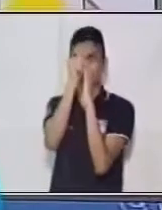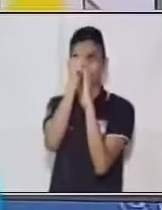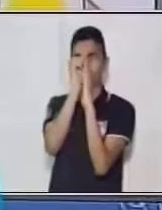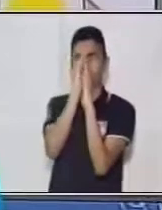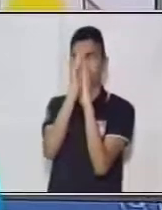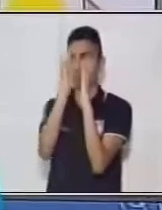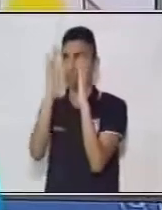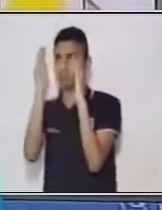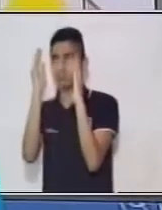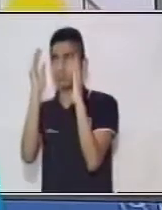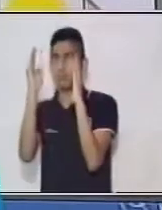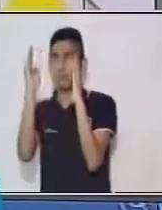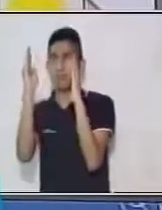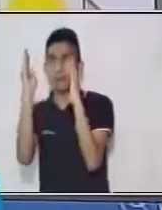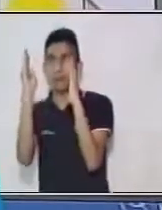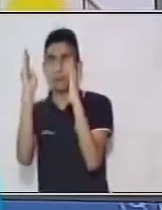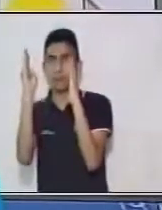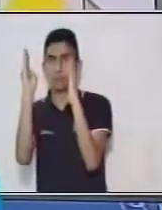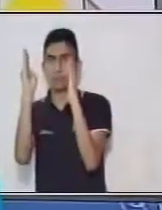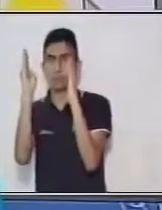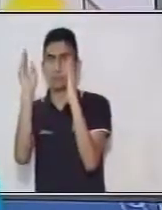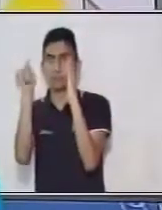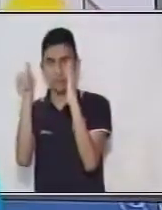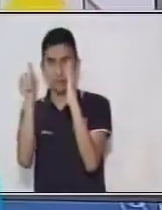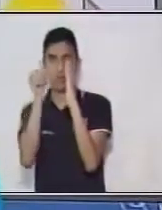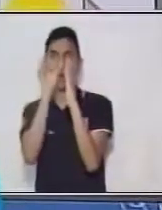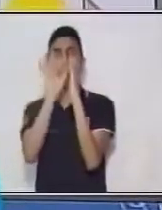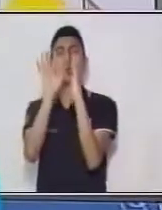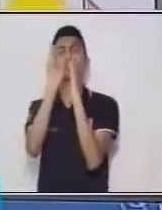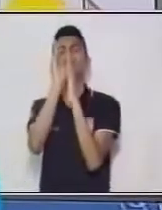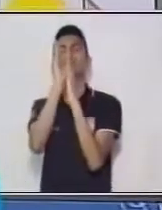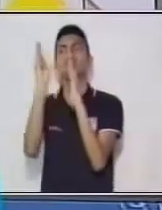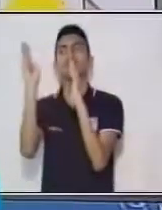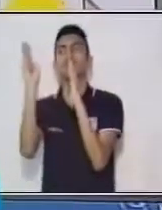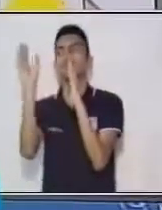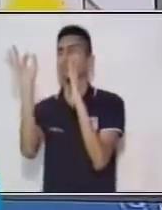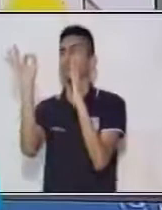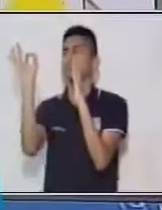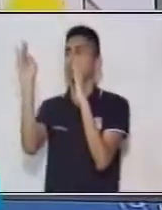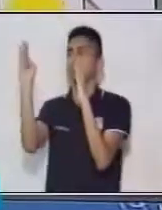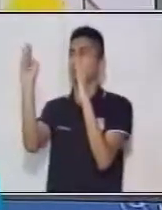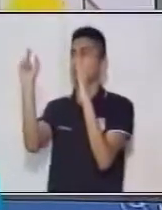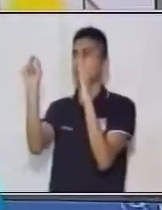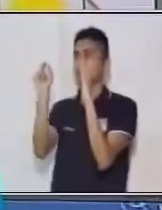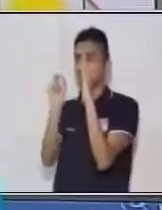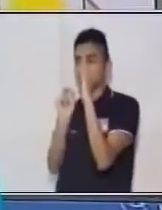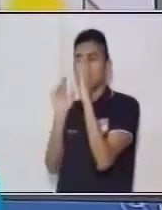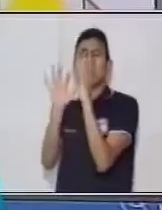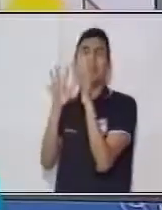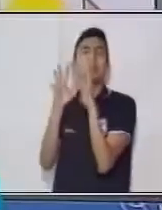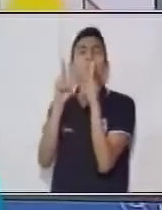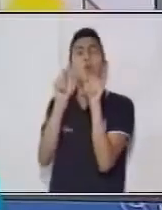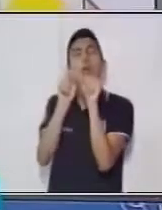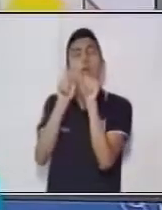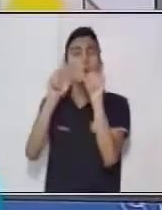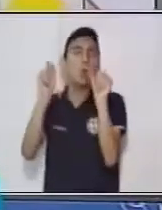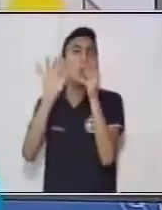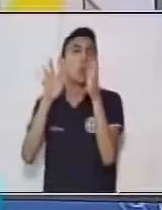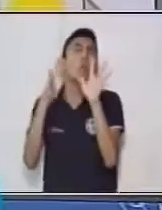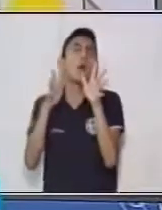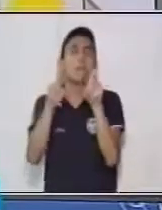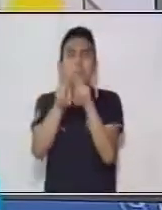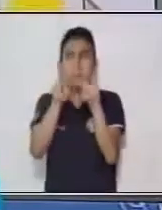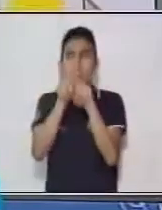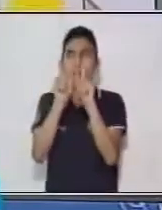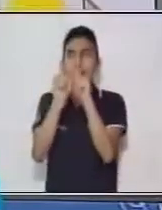Igual, ¿verdad? Del punto B al eje de simetría es la misma distancia que hay del eje de simetría